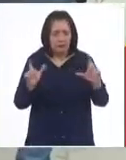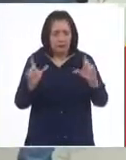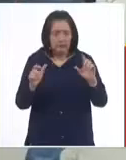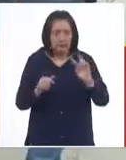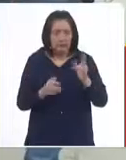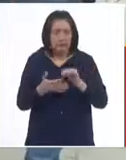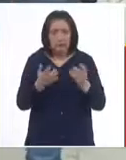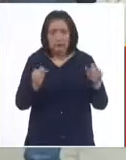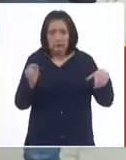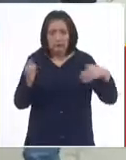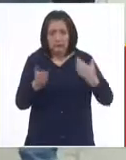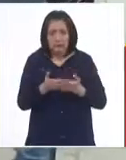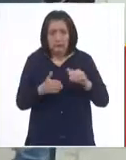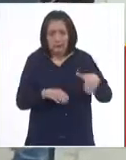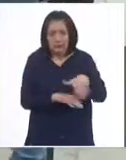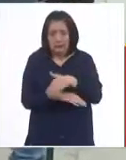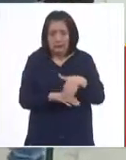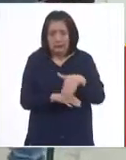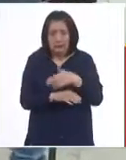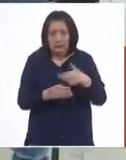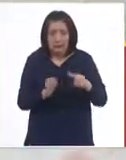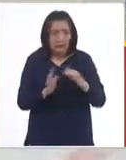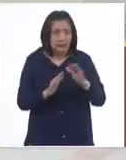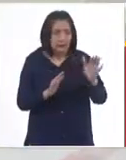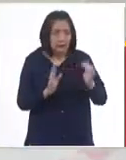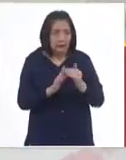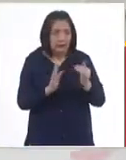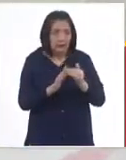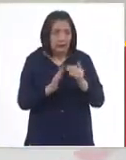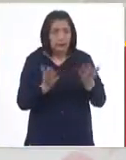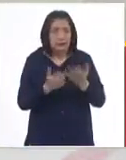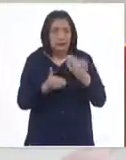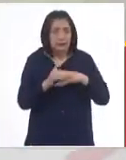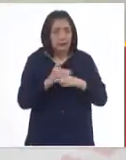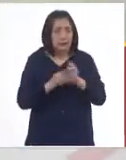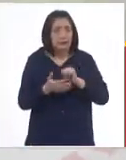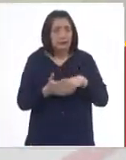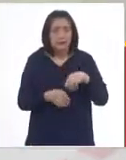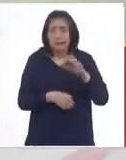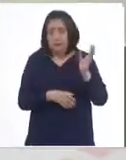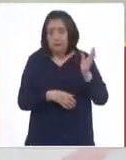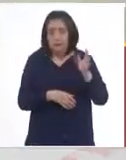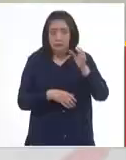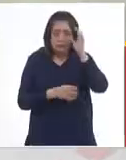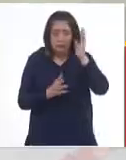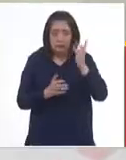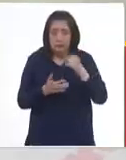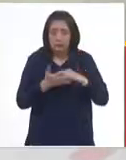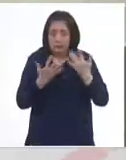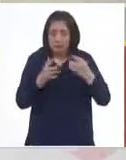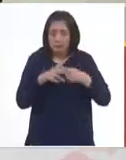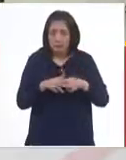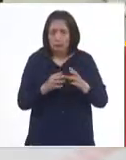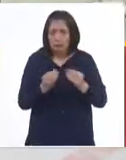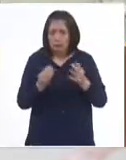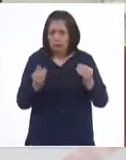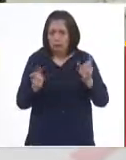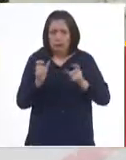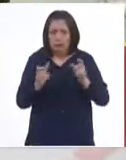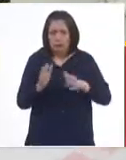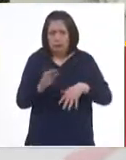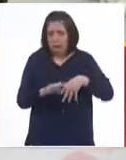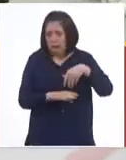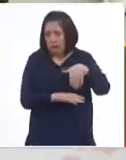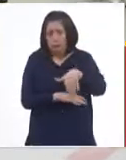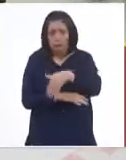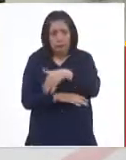siempre estamos aquí en el pasaje Serratea, en esta casa pues donde se aloja Pedro Castillo. Pedro Castillo en realidad ha empezado con un montón de gente acá fuera de su